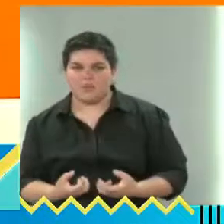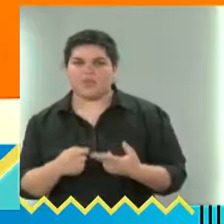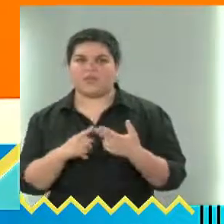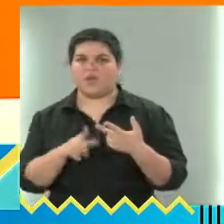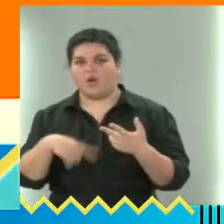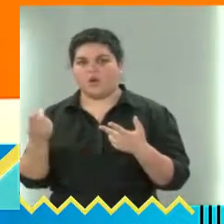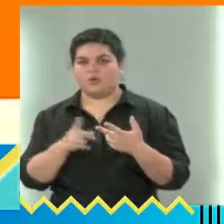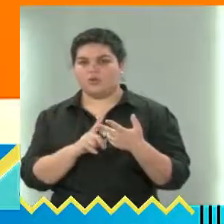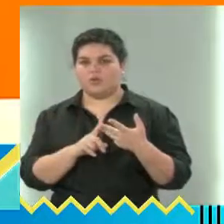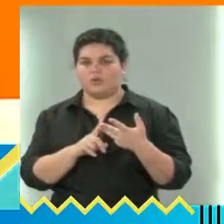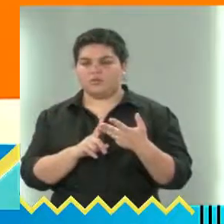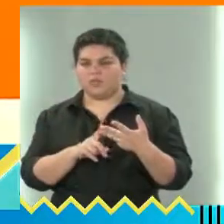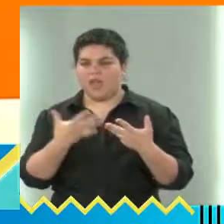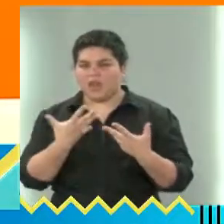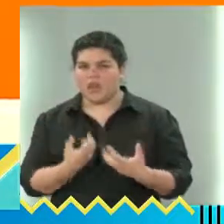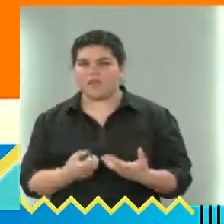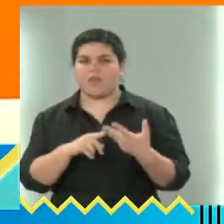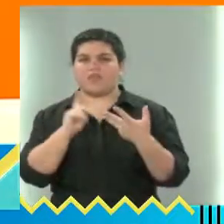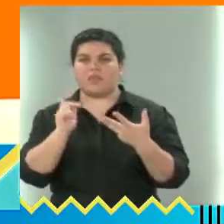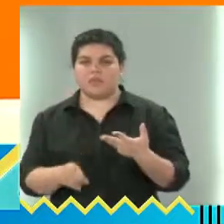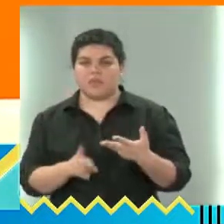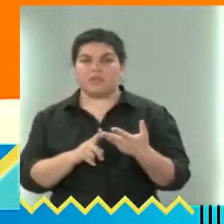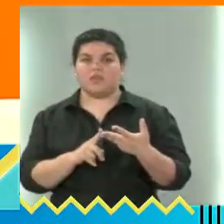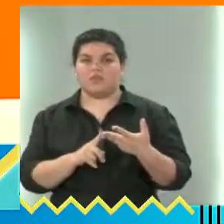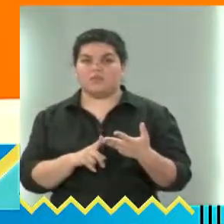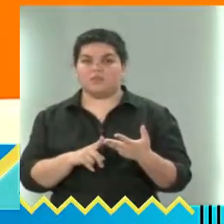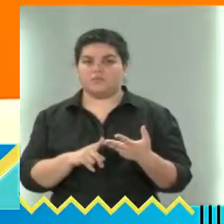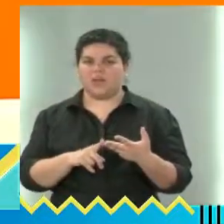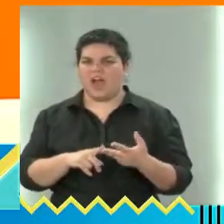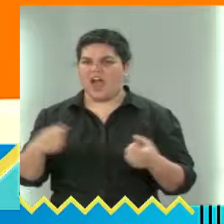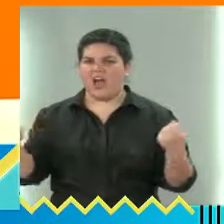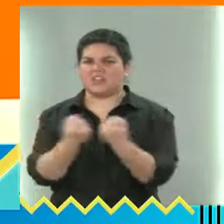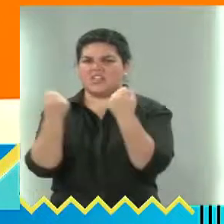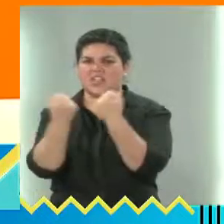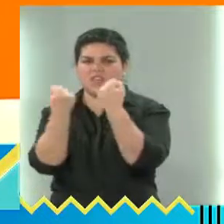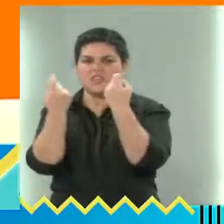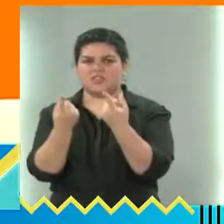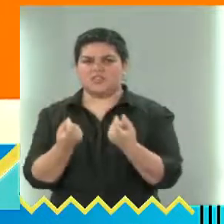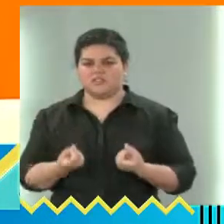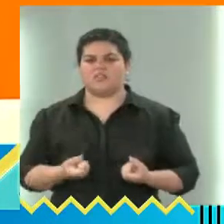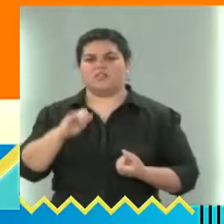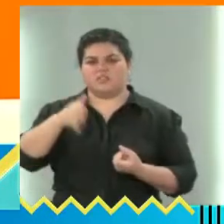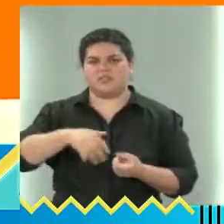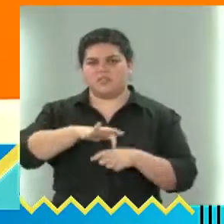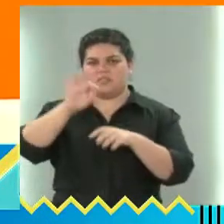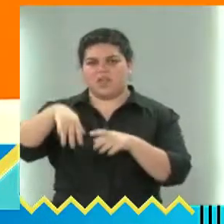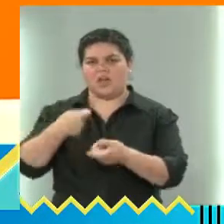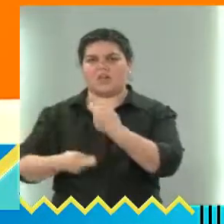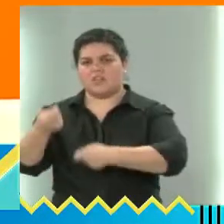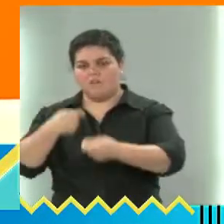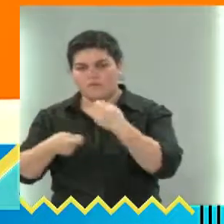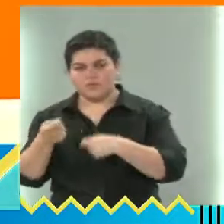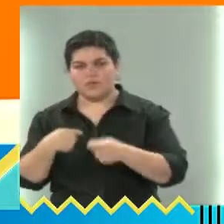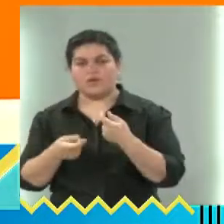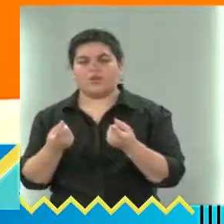que es un tipo de anemia, los politraumatismos, que hoy con los accidentes realmente se requiere de bastantes componentes para la